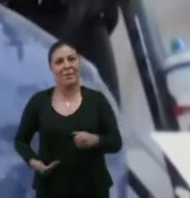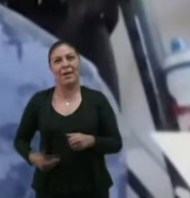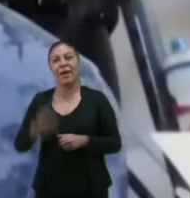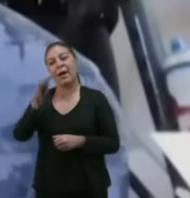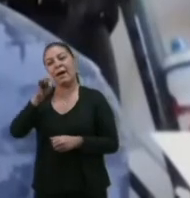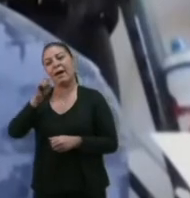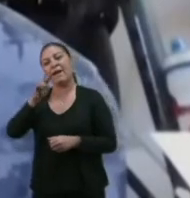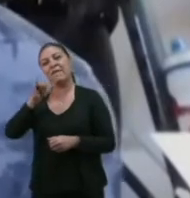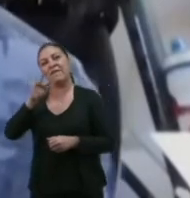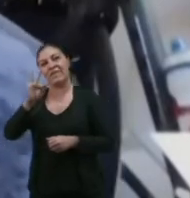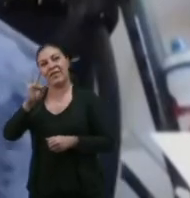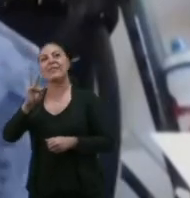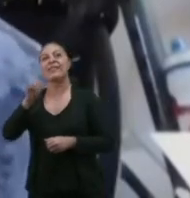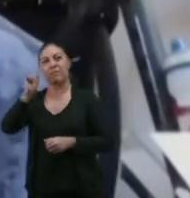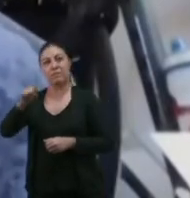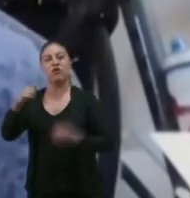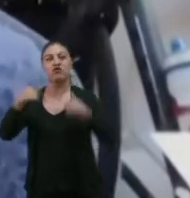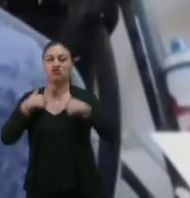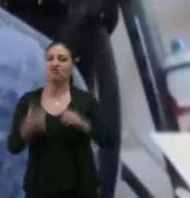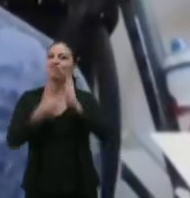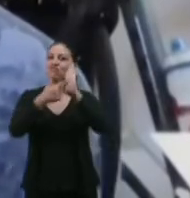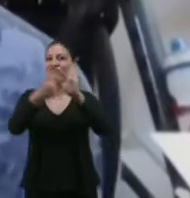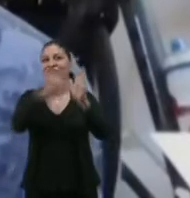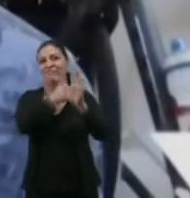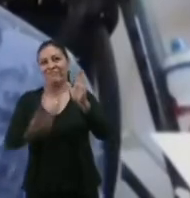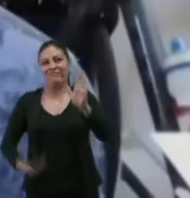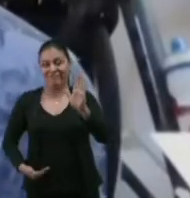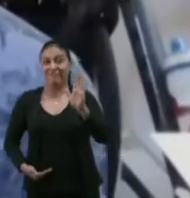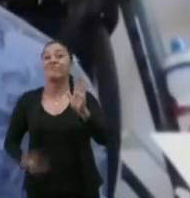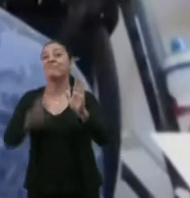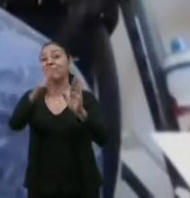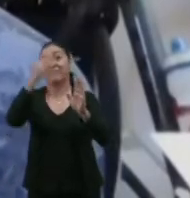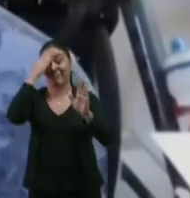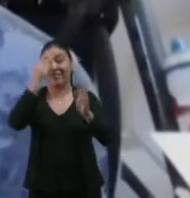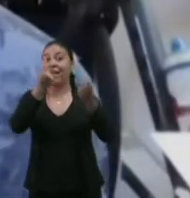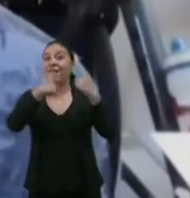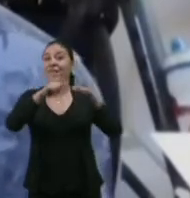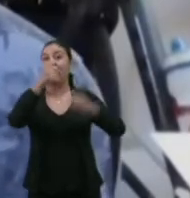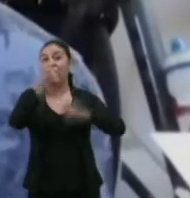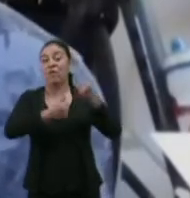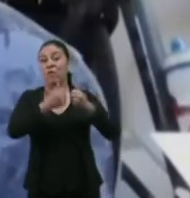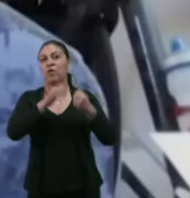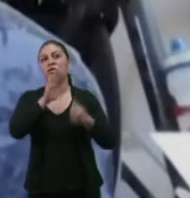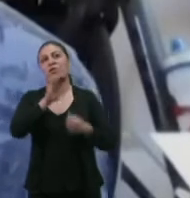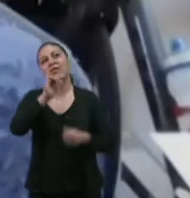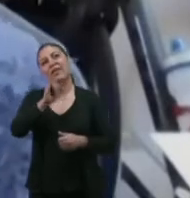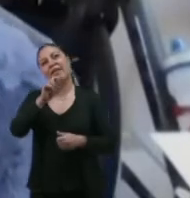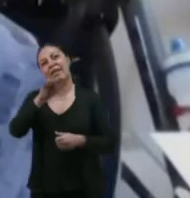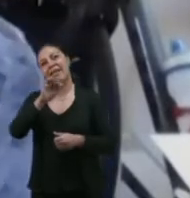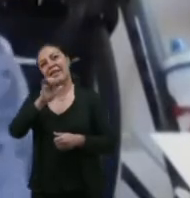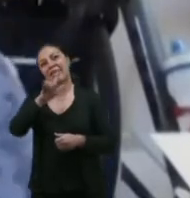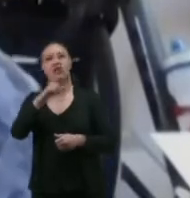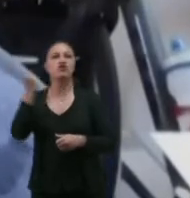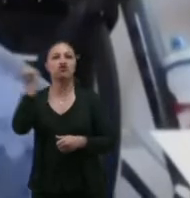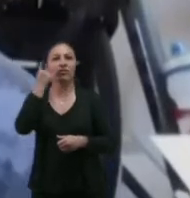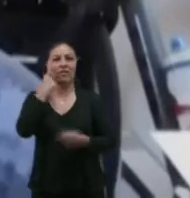el presidente de MOVEit, que como saben se lo vendimos a Intel